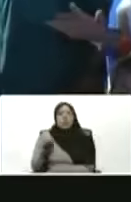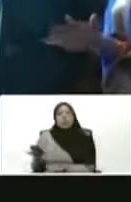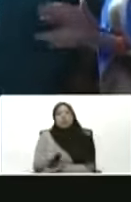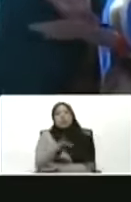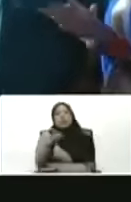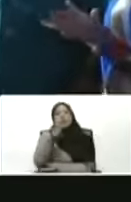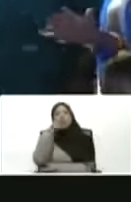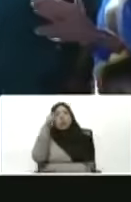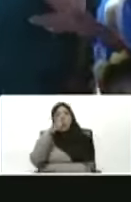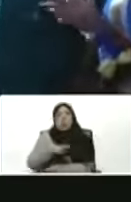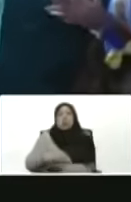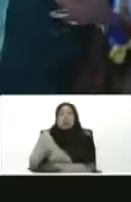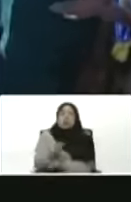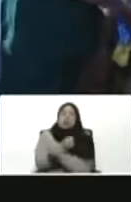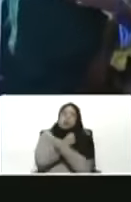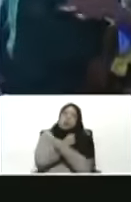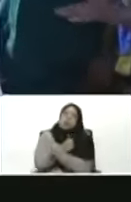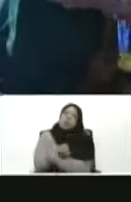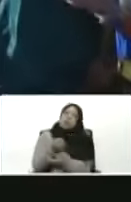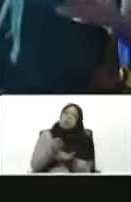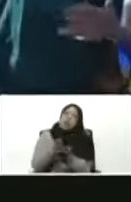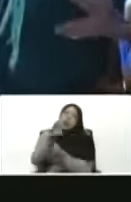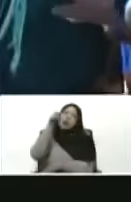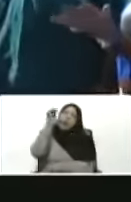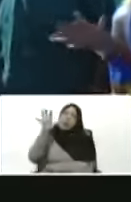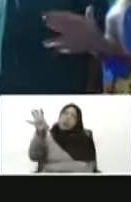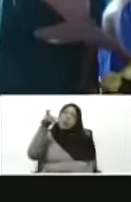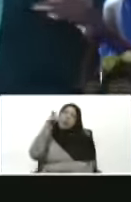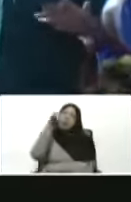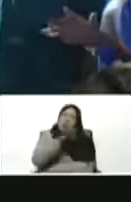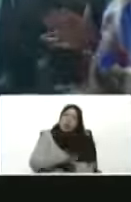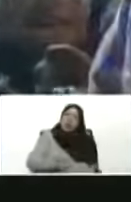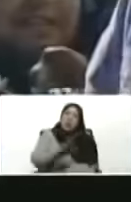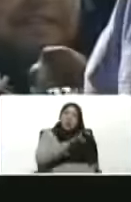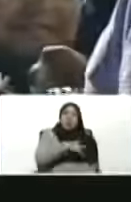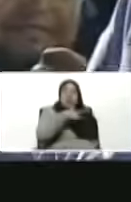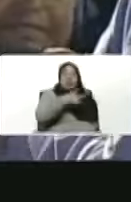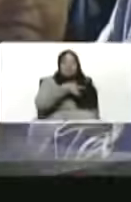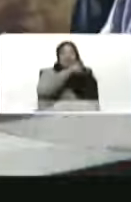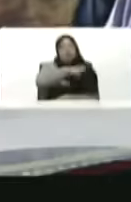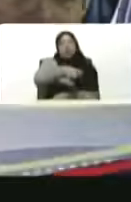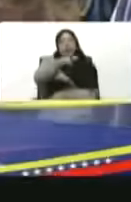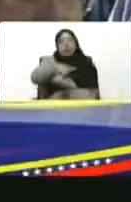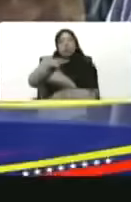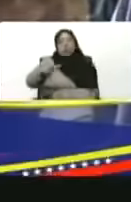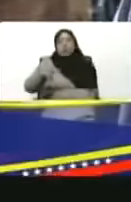una serna de cariño para sembrar en la patria.